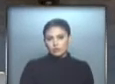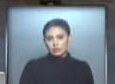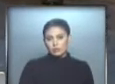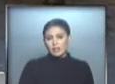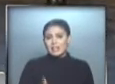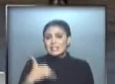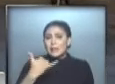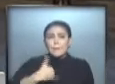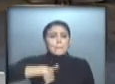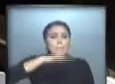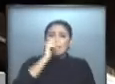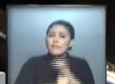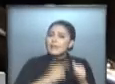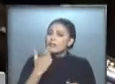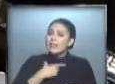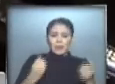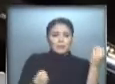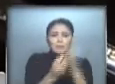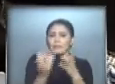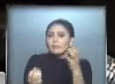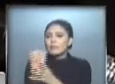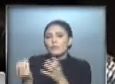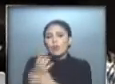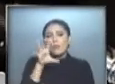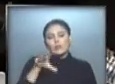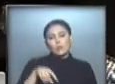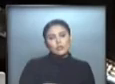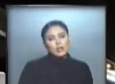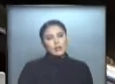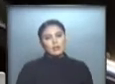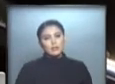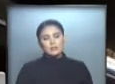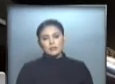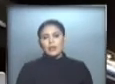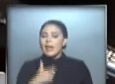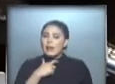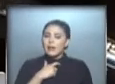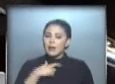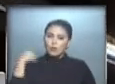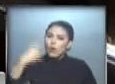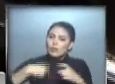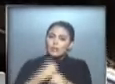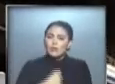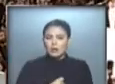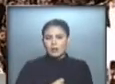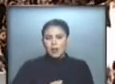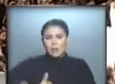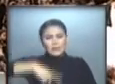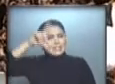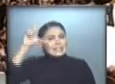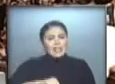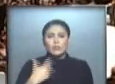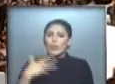Son muchas más fábricas que queremos seguir abriendo en la provincia de Buenos Aires. Queremos seguir intensificando